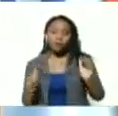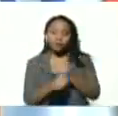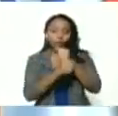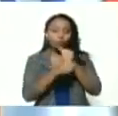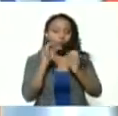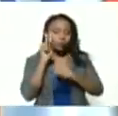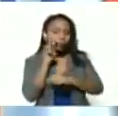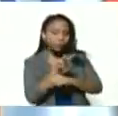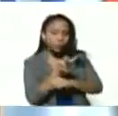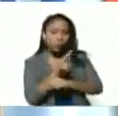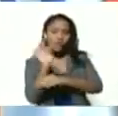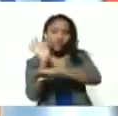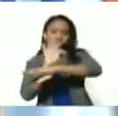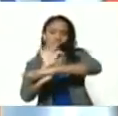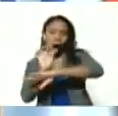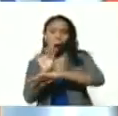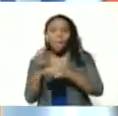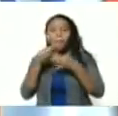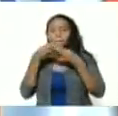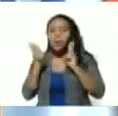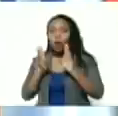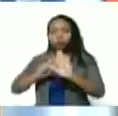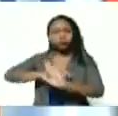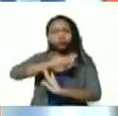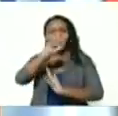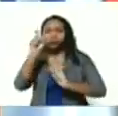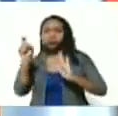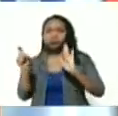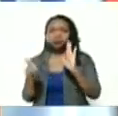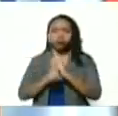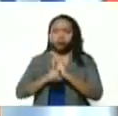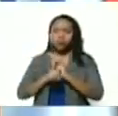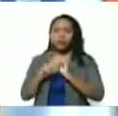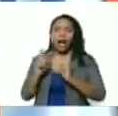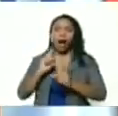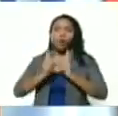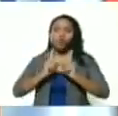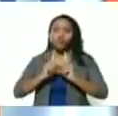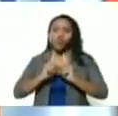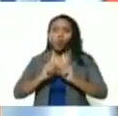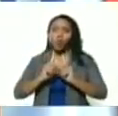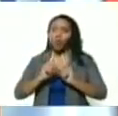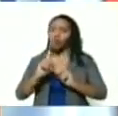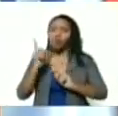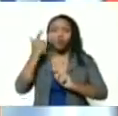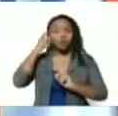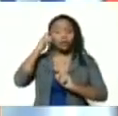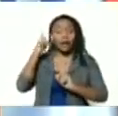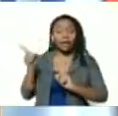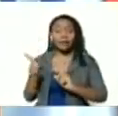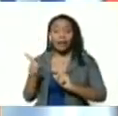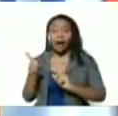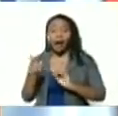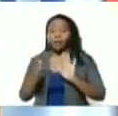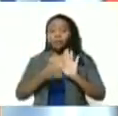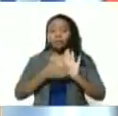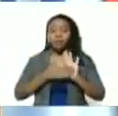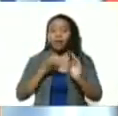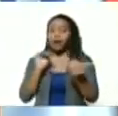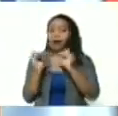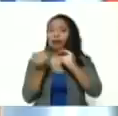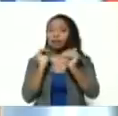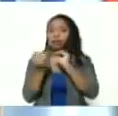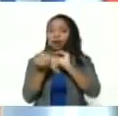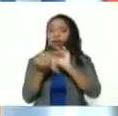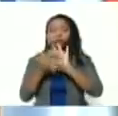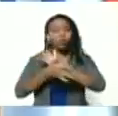de este funcionario público totalmente ajeno a lo que tiene que ser el código de ética